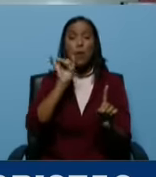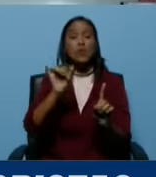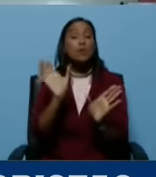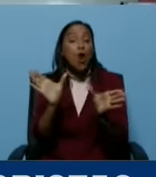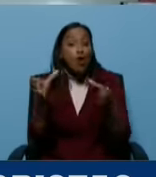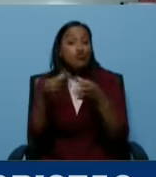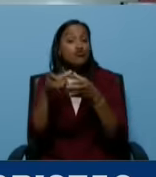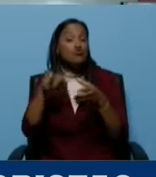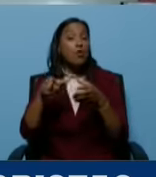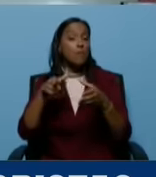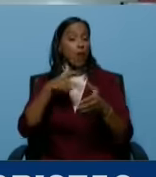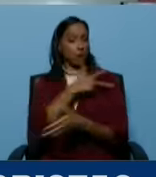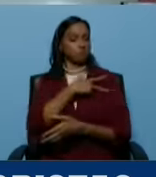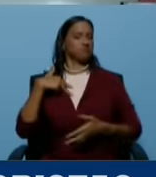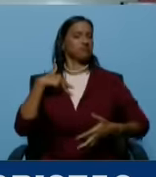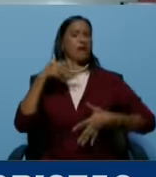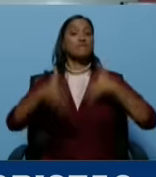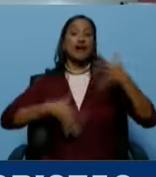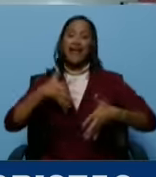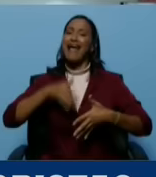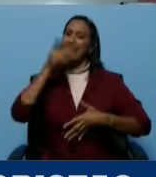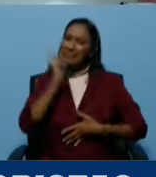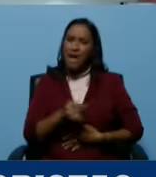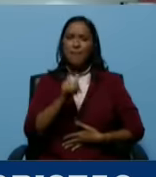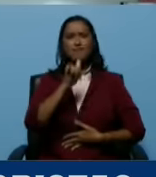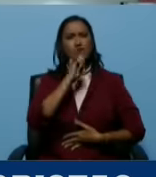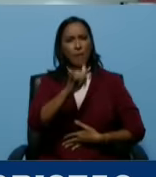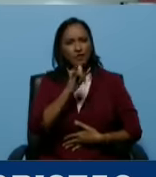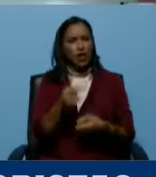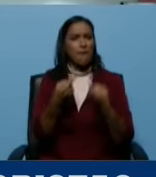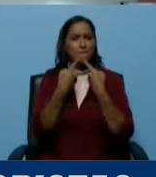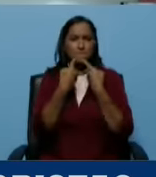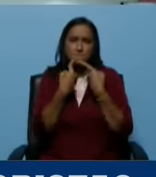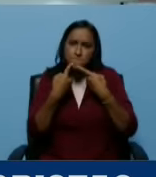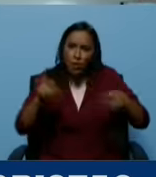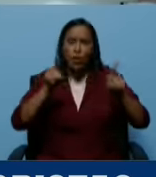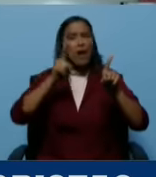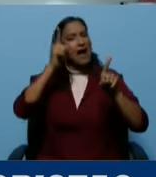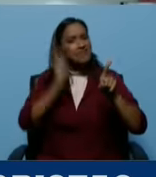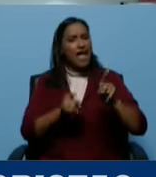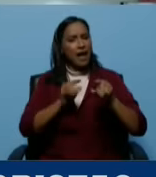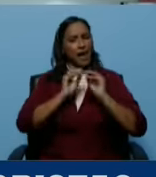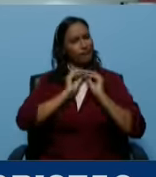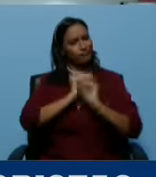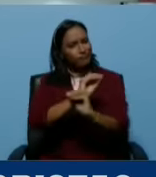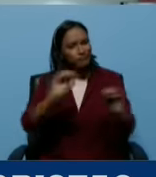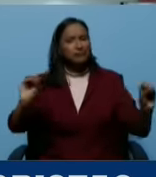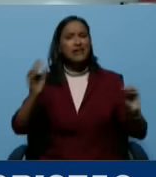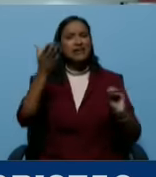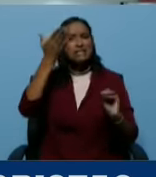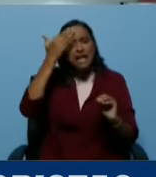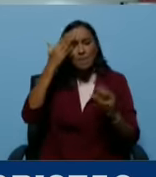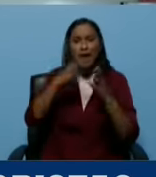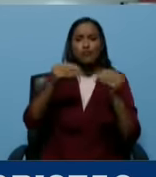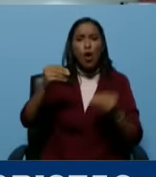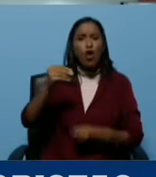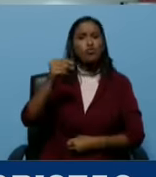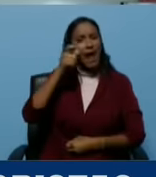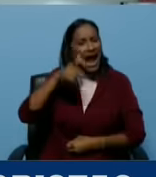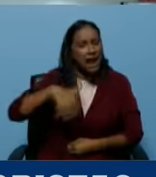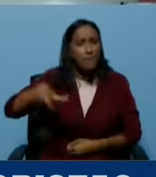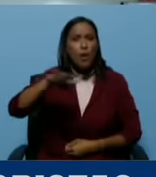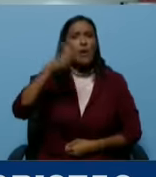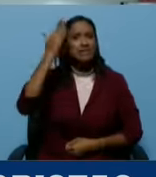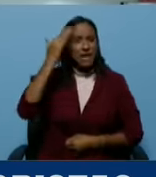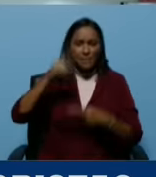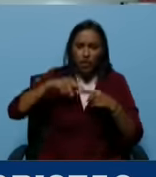Y esto tiene que decirse, esto tiene que recordarse a nuestro pueblo día a día. Y ahí está